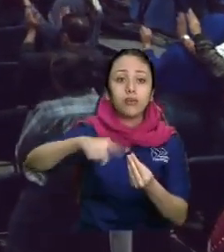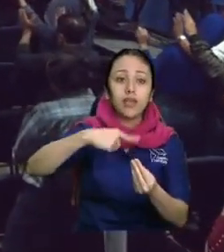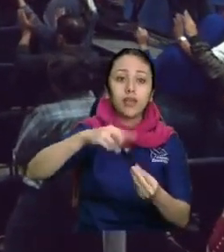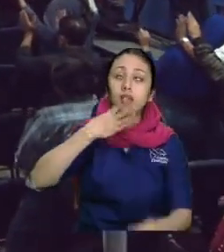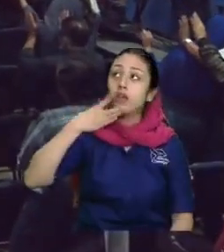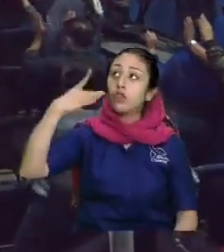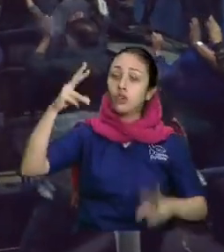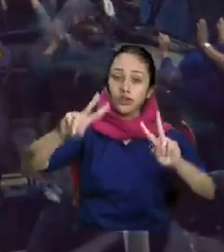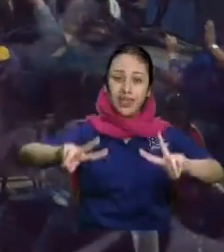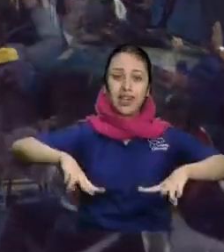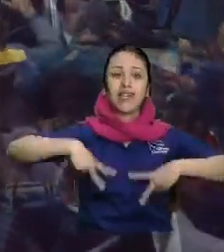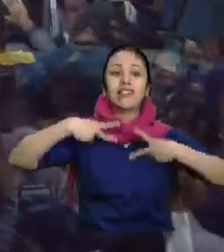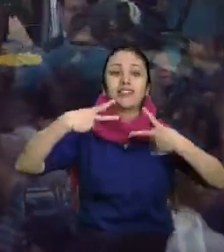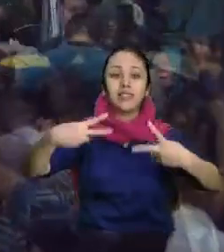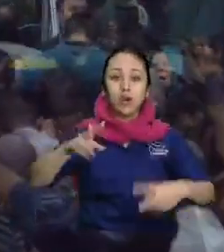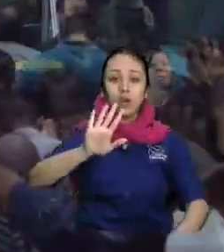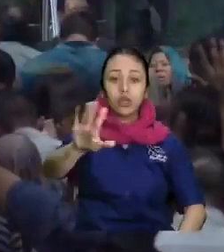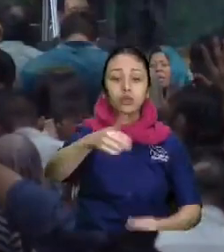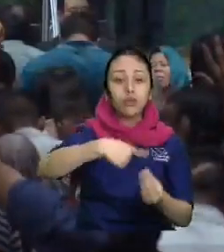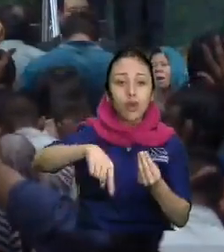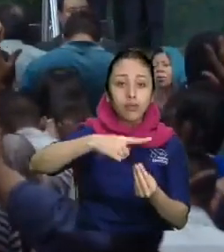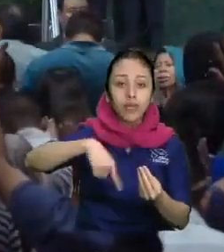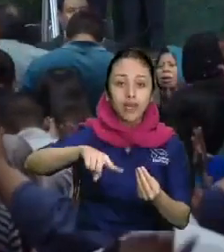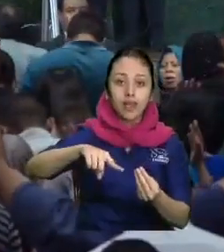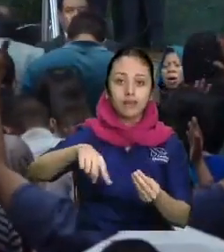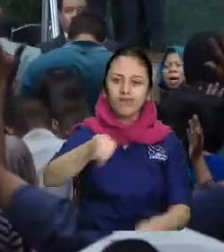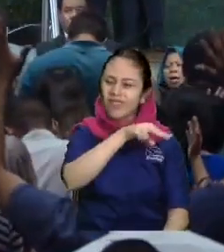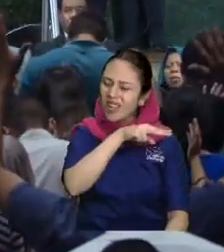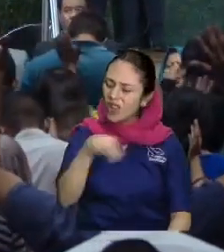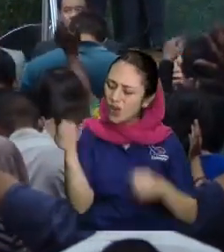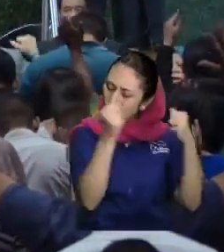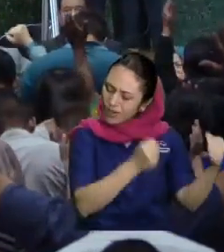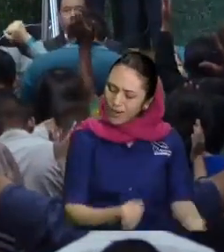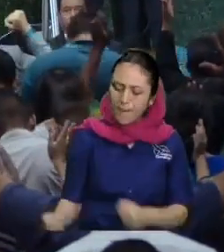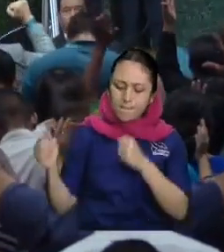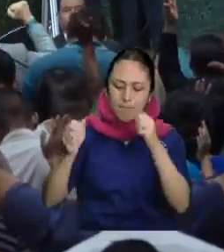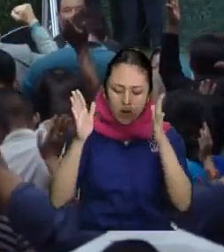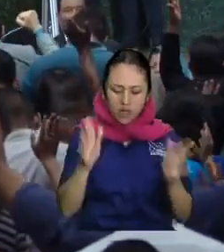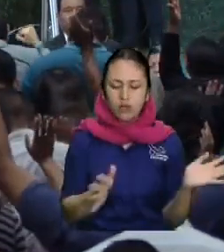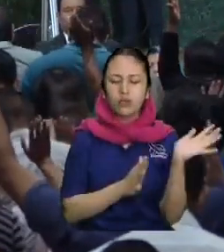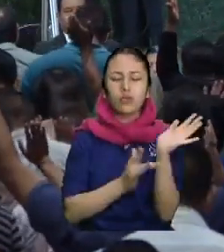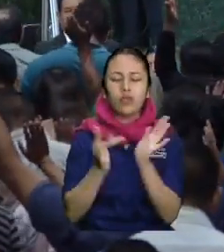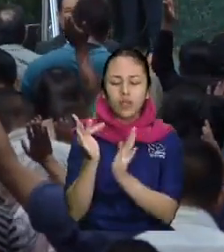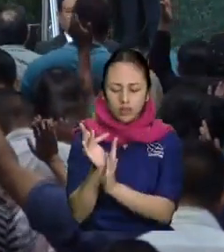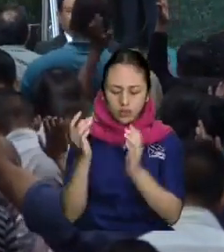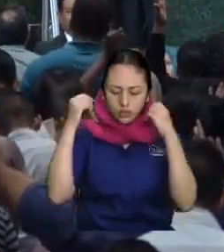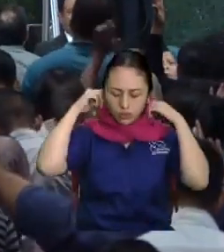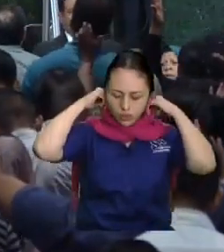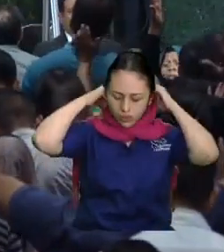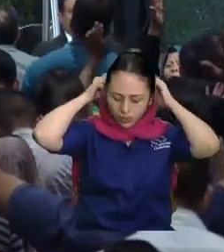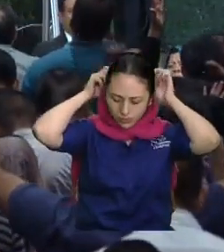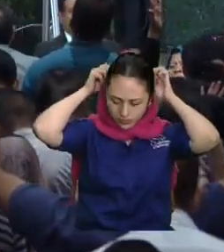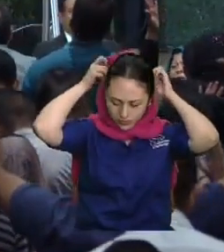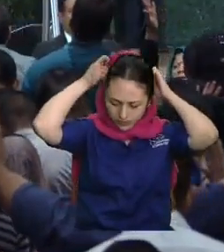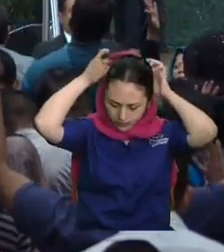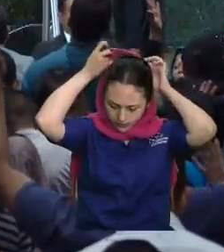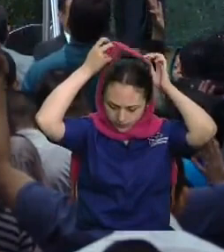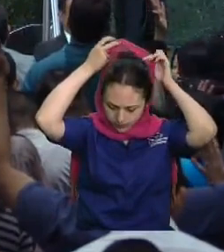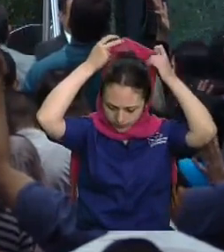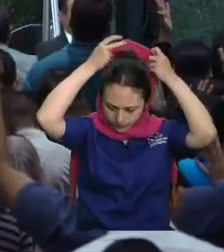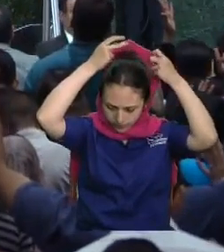a tu familia. En el nombre poderoso de Jesús, así es.